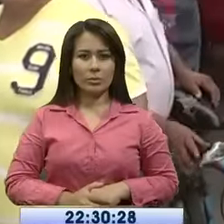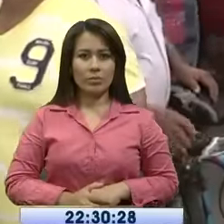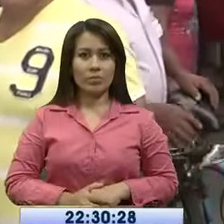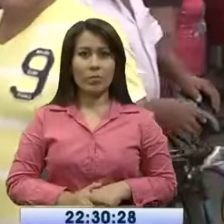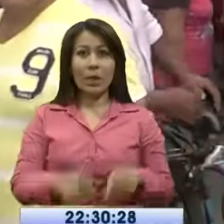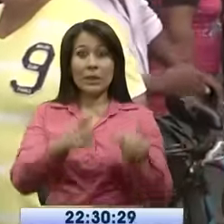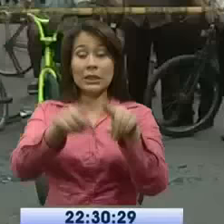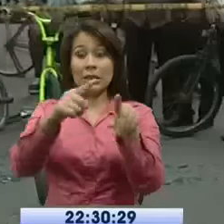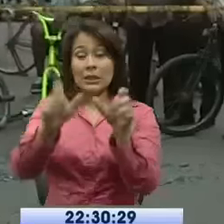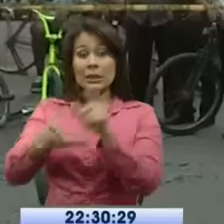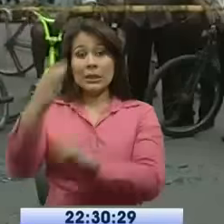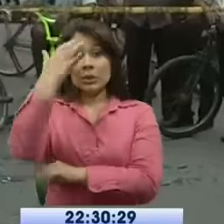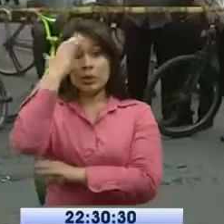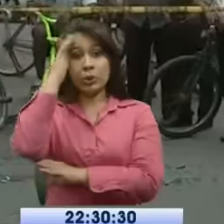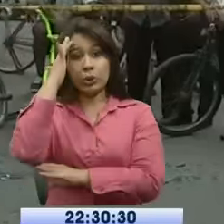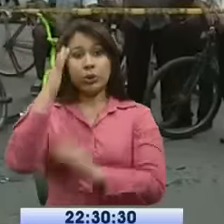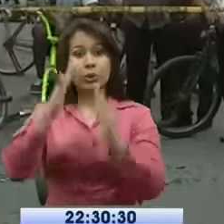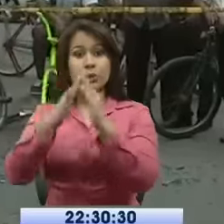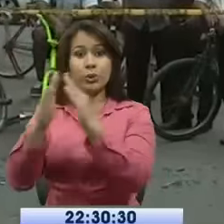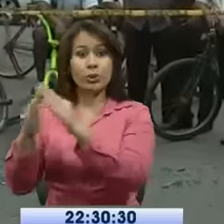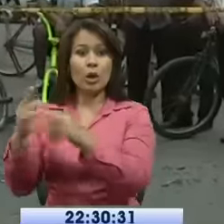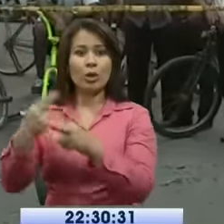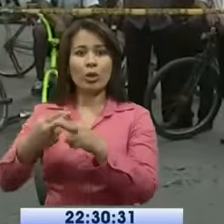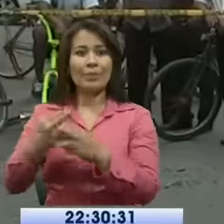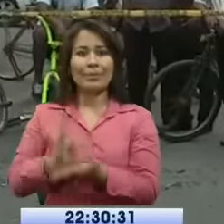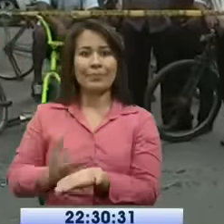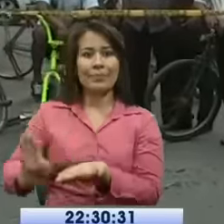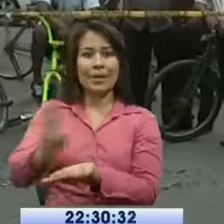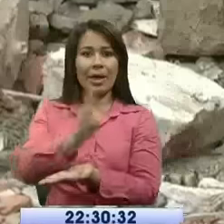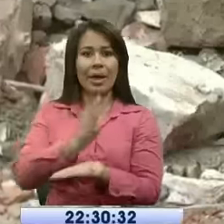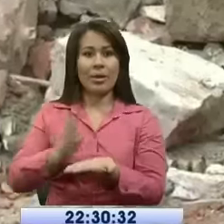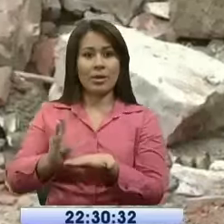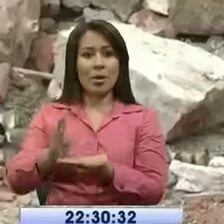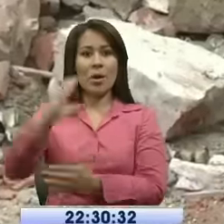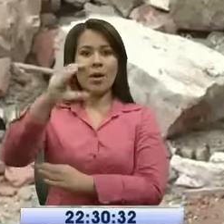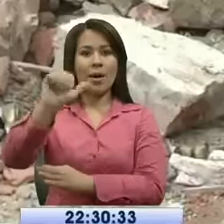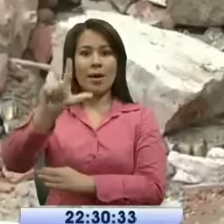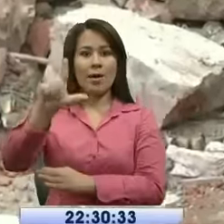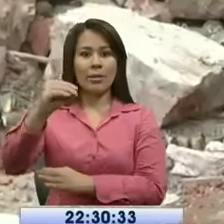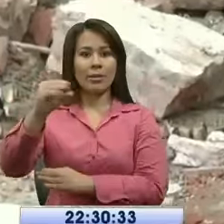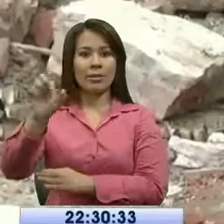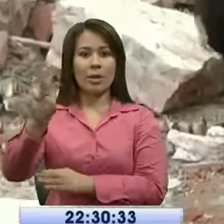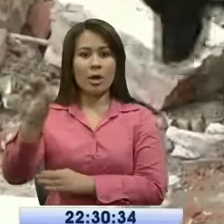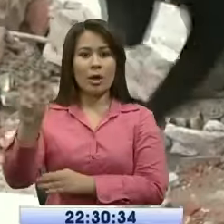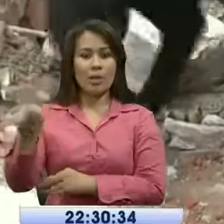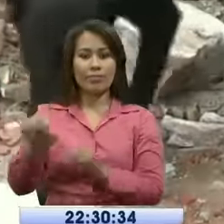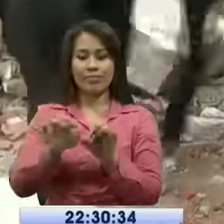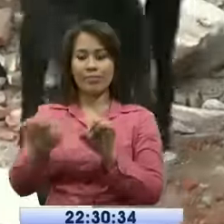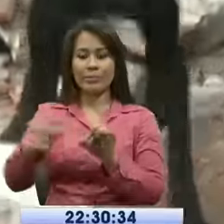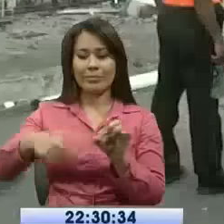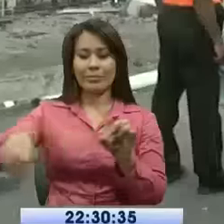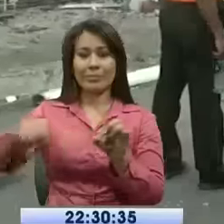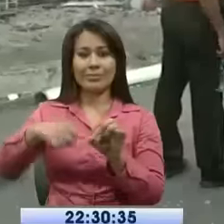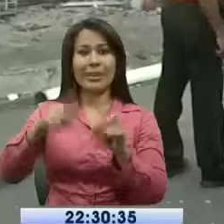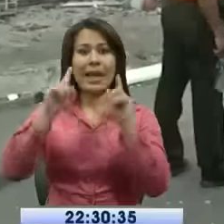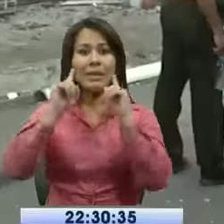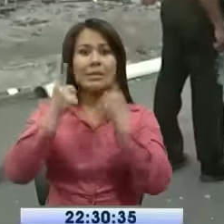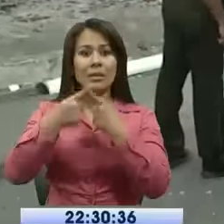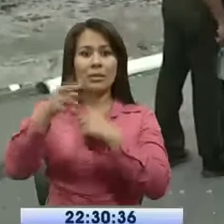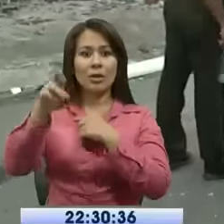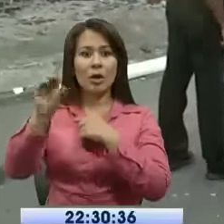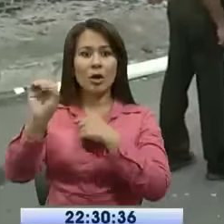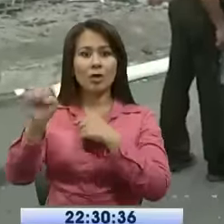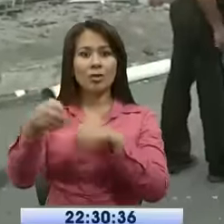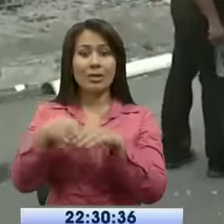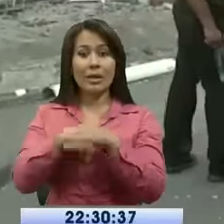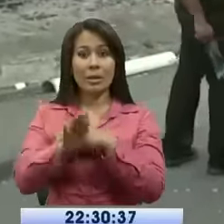Momentos de pánico vivieron moradores del barrio Calderón del Cantón Santa Rosa debido a una fuerte explosión que se produjo en el interior de esta